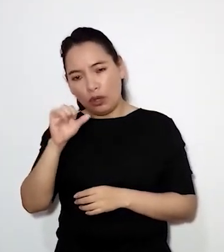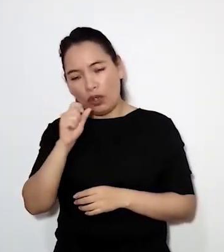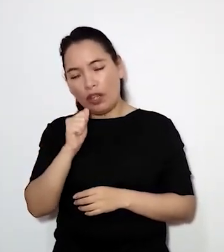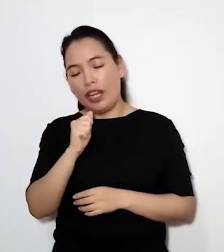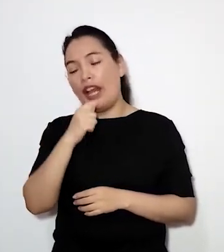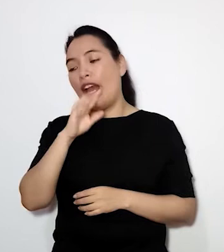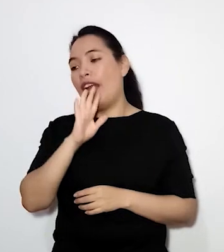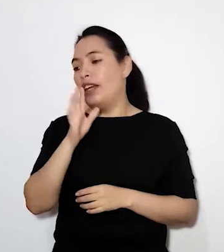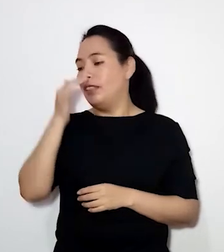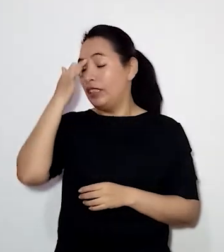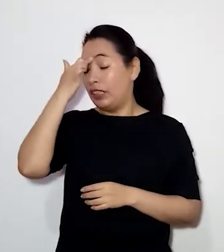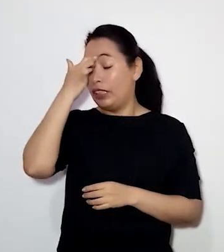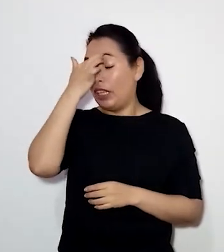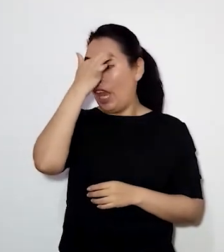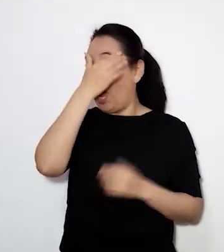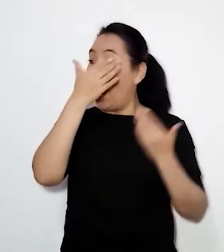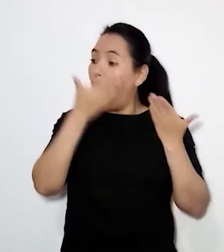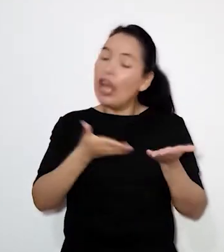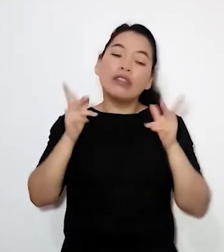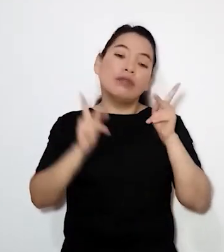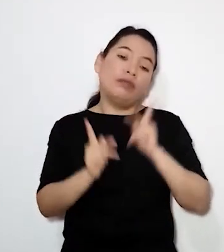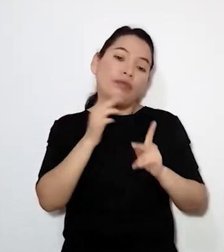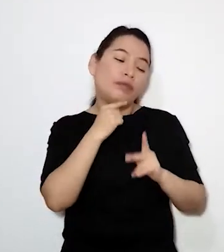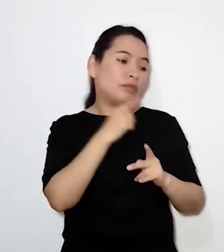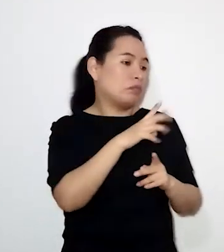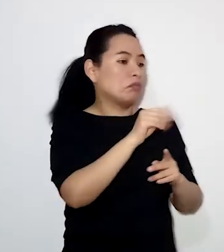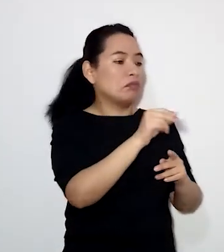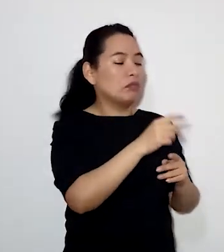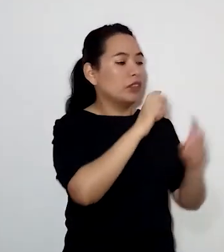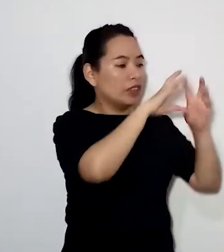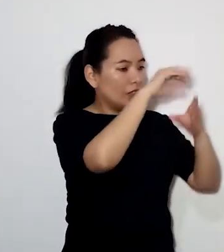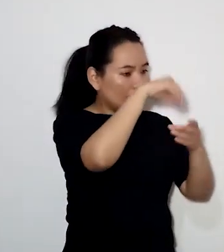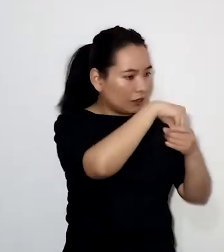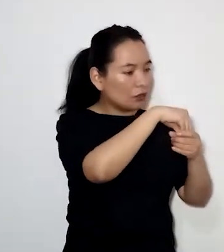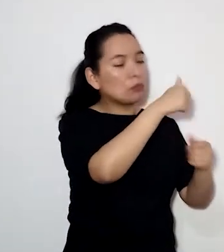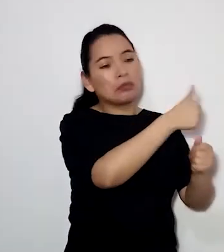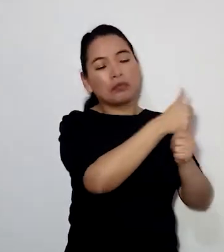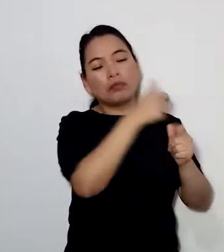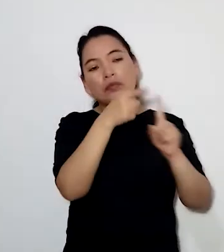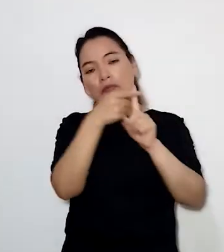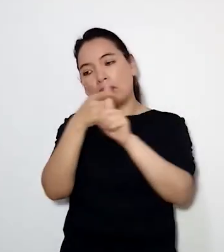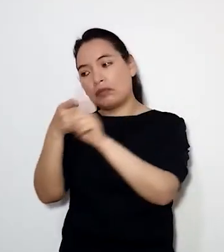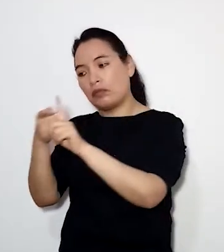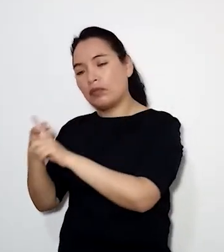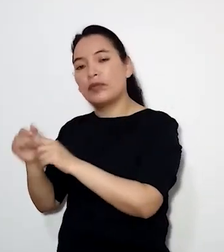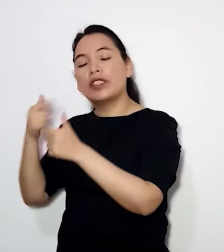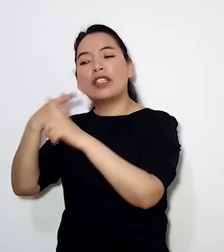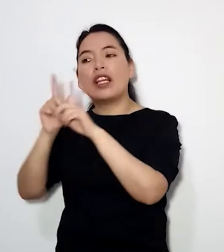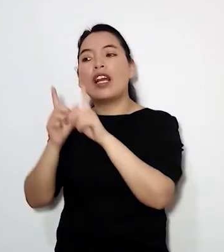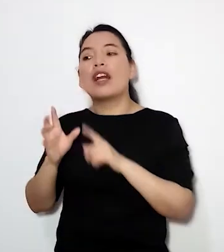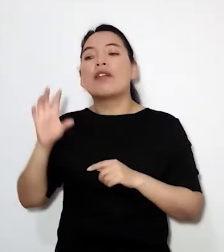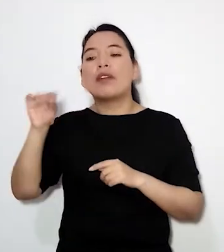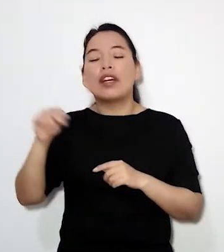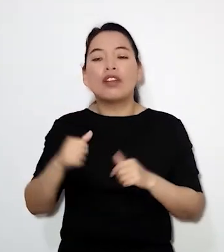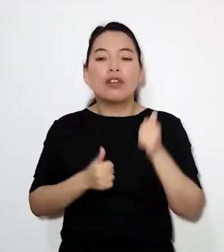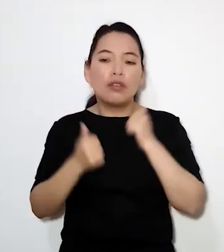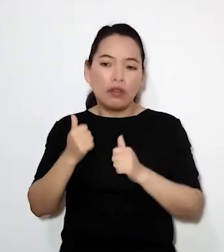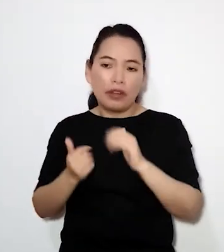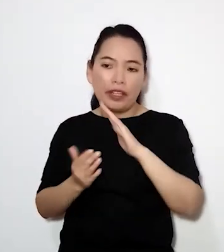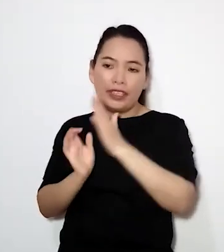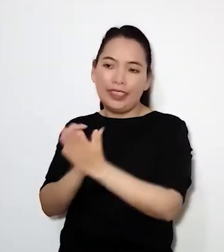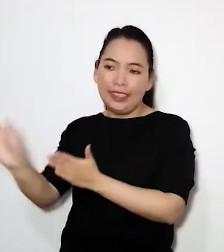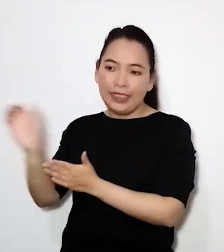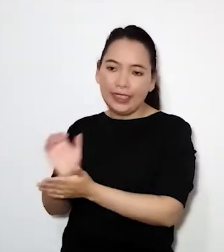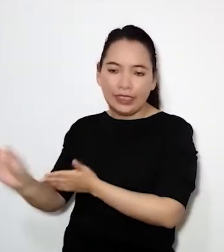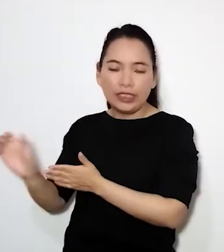de la educación inclusiva y de los efectos que tiene la segregación sobre las propias